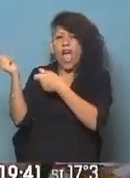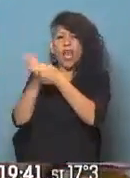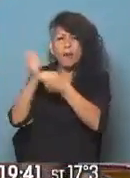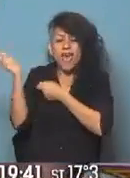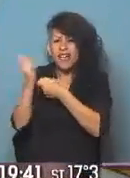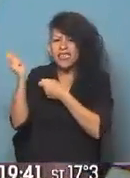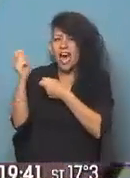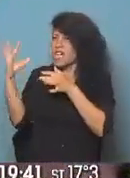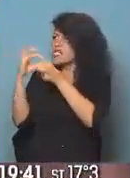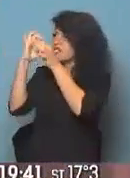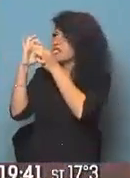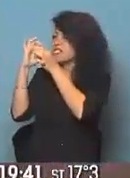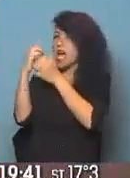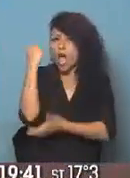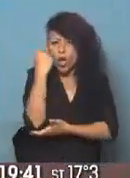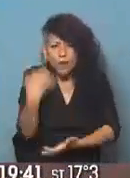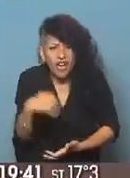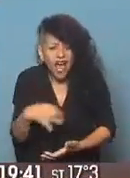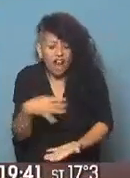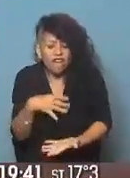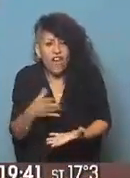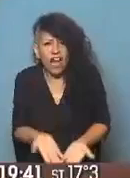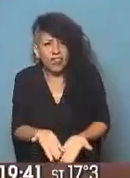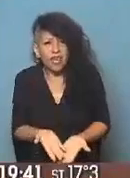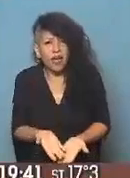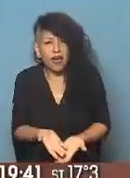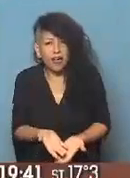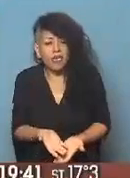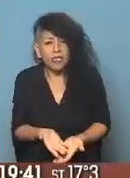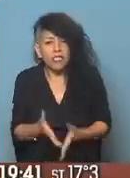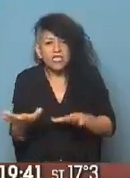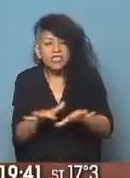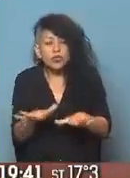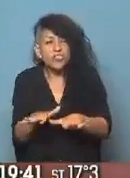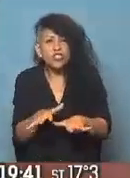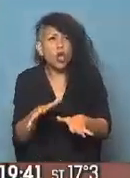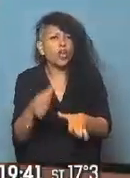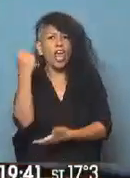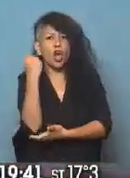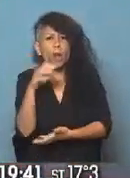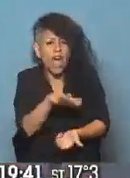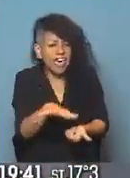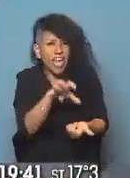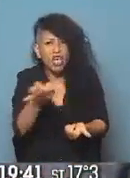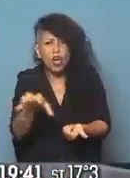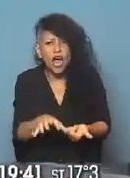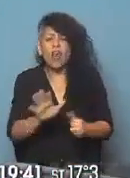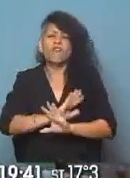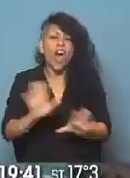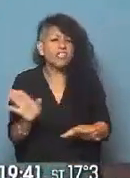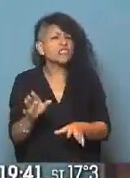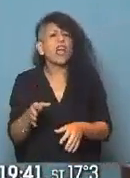poco vinculado a la economía real. Lo que le falta al gobierno es un cable a tierra sobre la situación de las economías regionales, terminar con esta grieta de